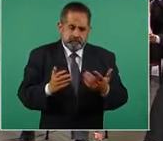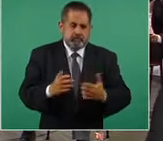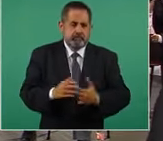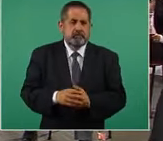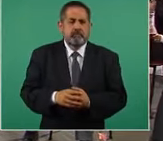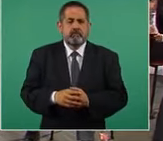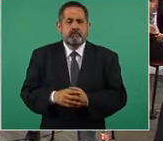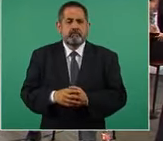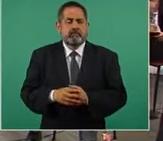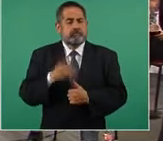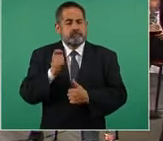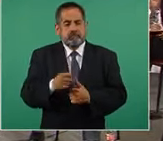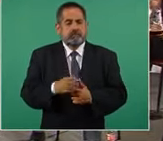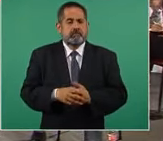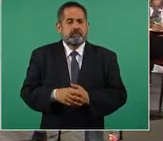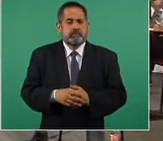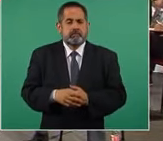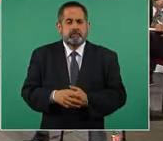que